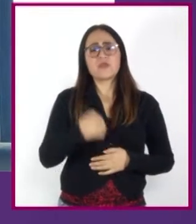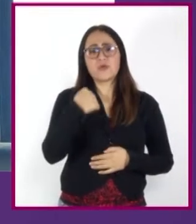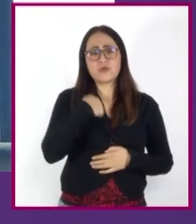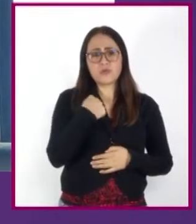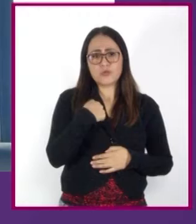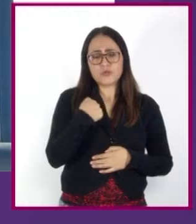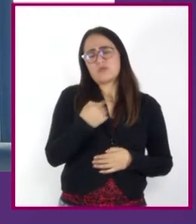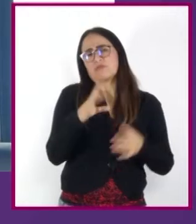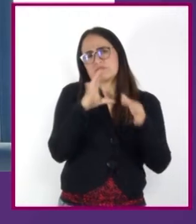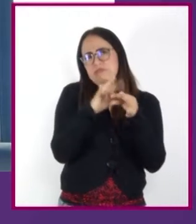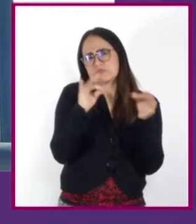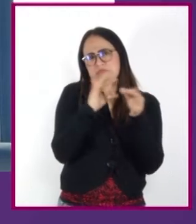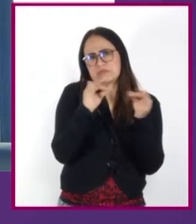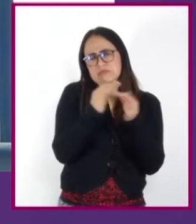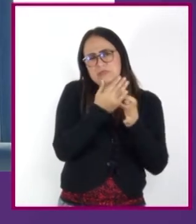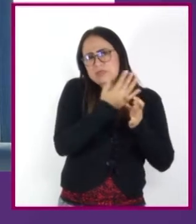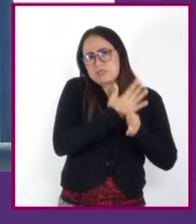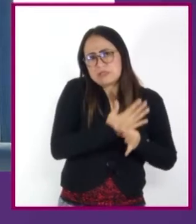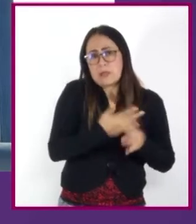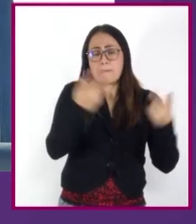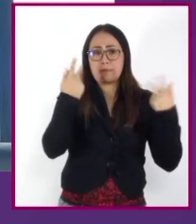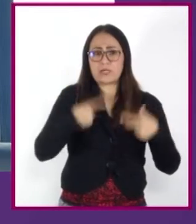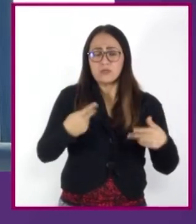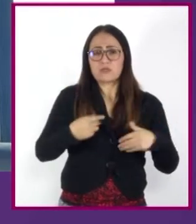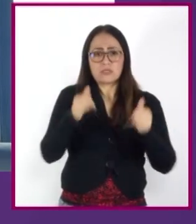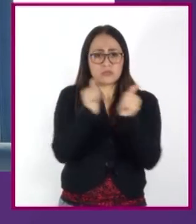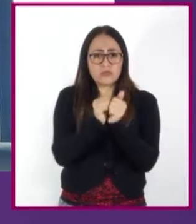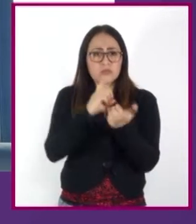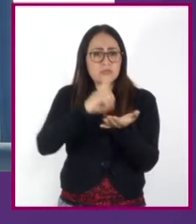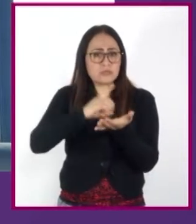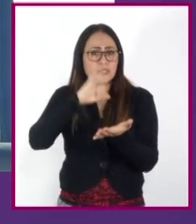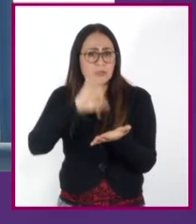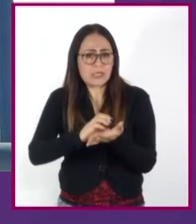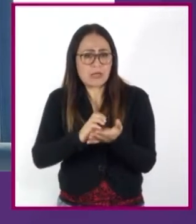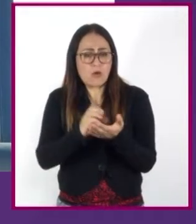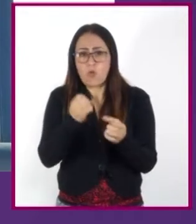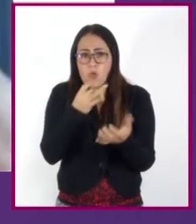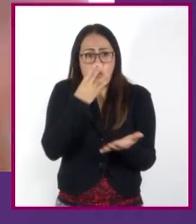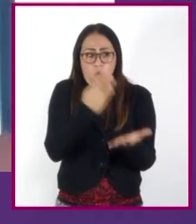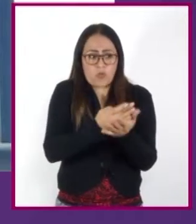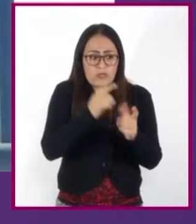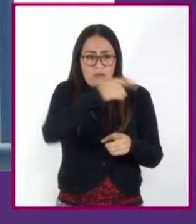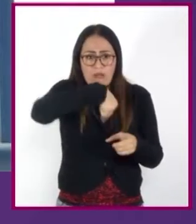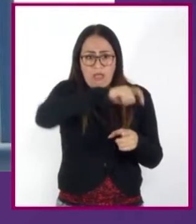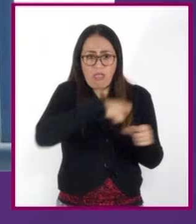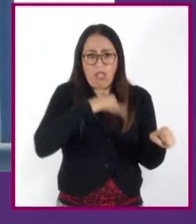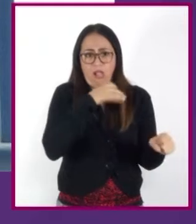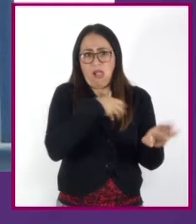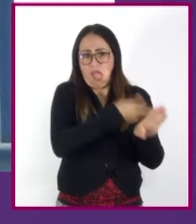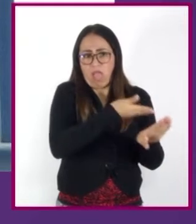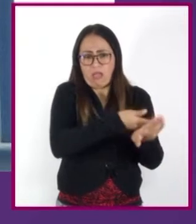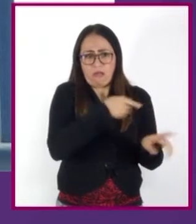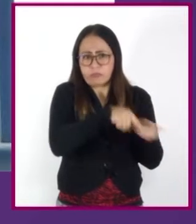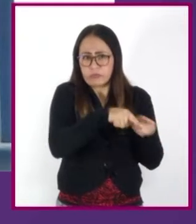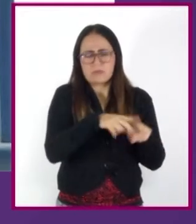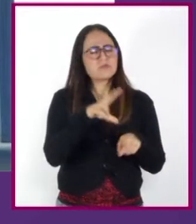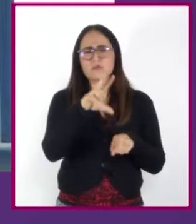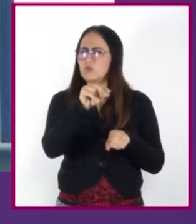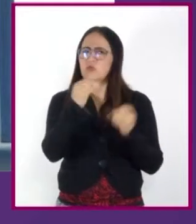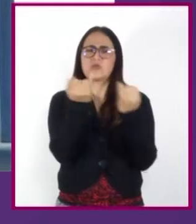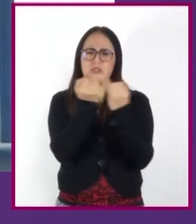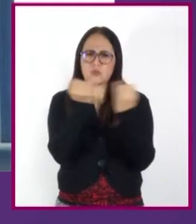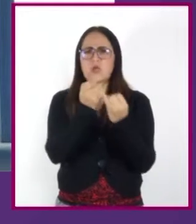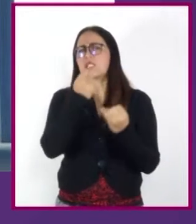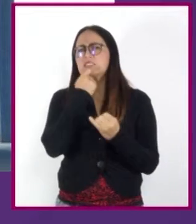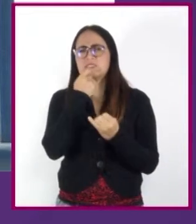cuando decimos que no solamente las personas con discapacidad pasan por ello, sino en general muchísimos niños pasan por